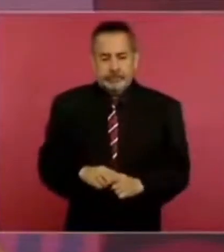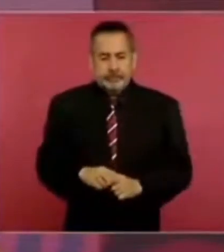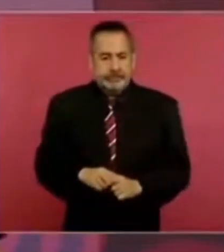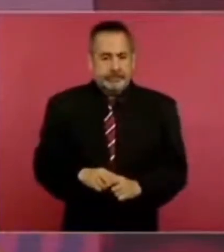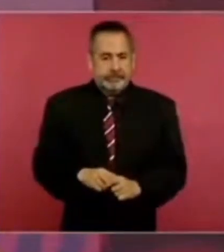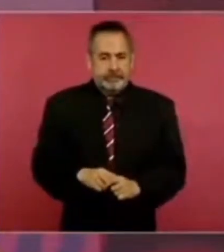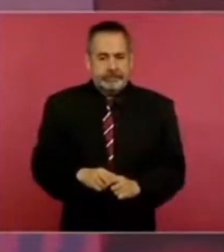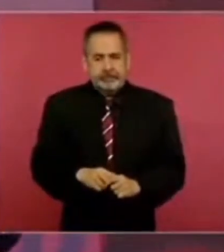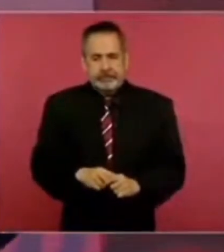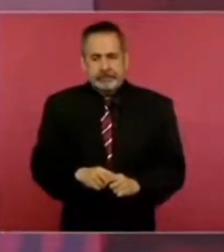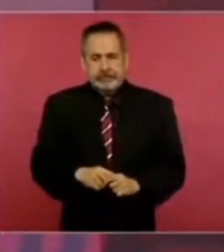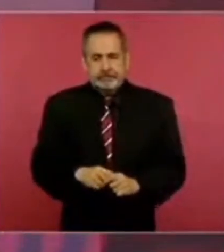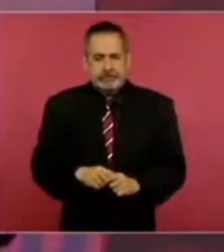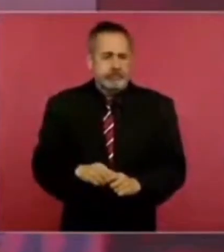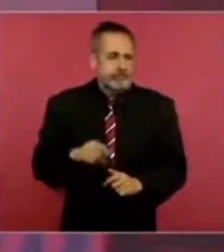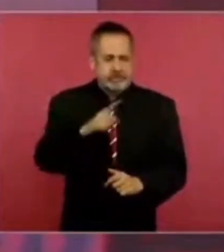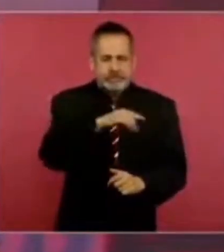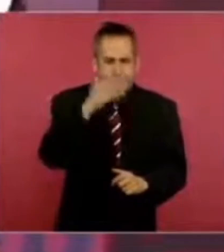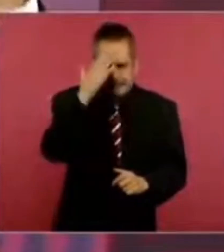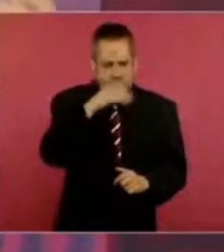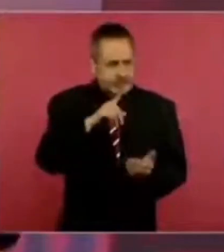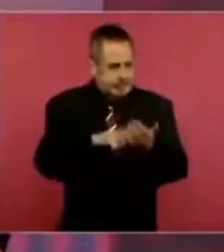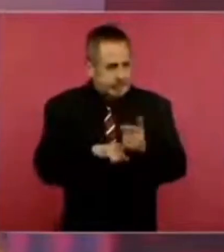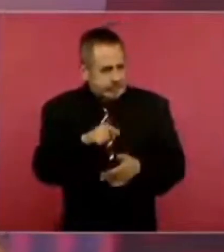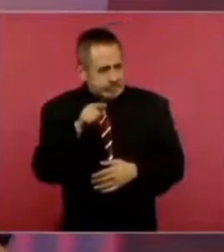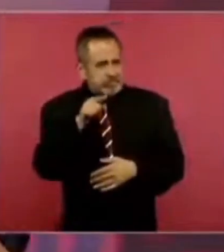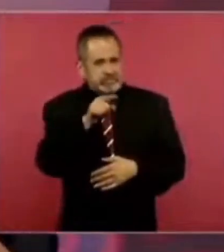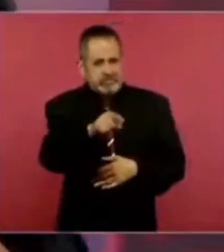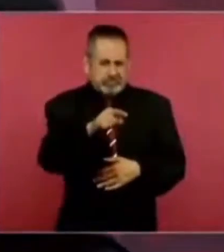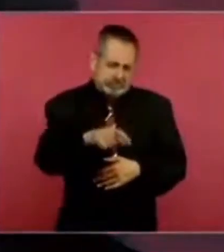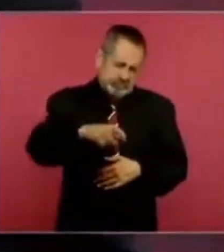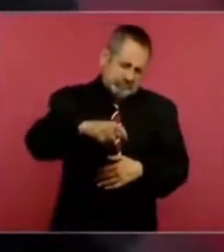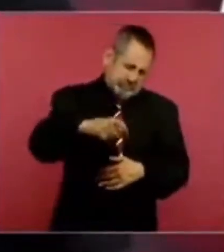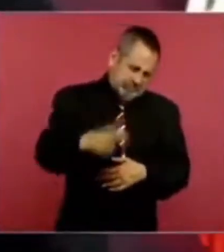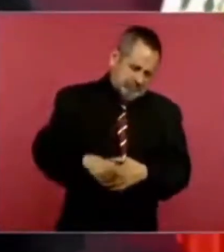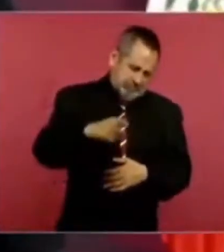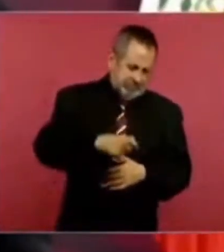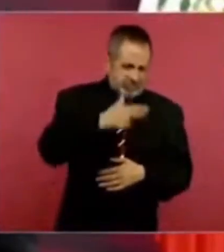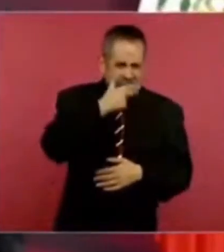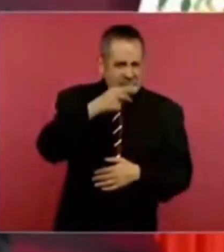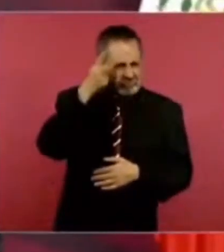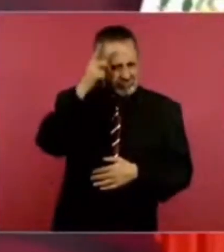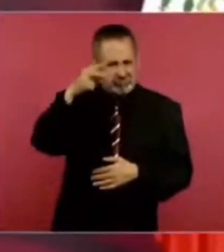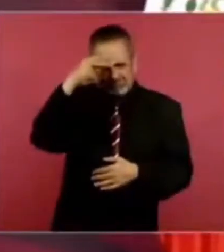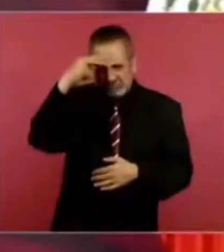y ya se sabía que era de un magnate mexicano.